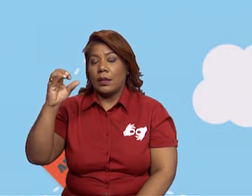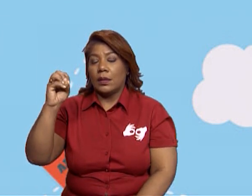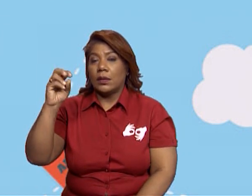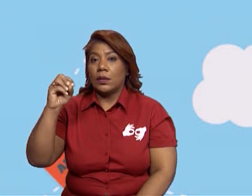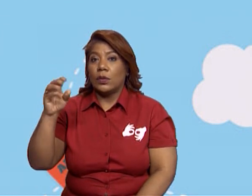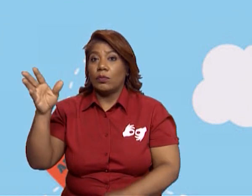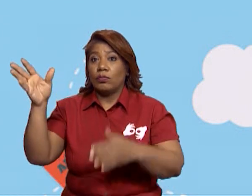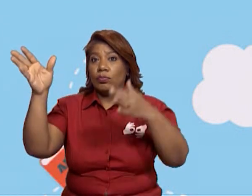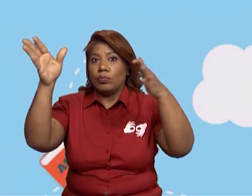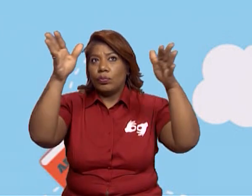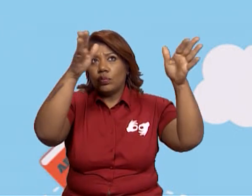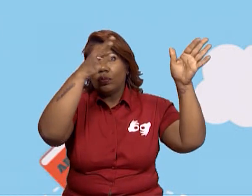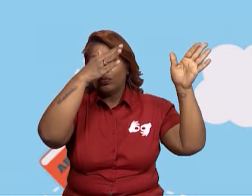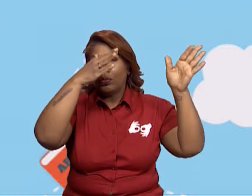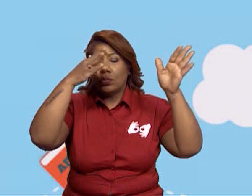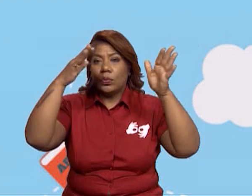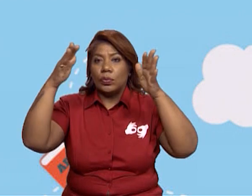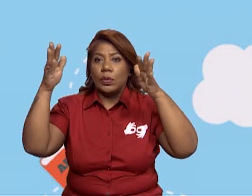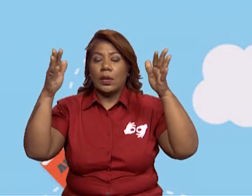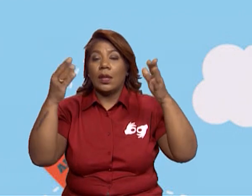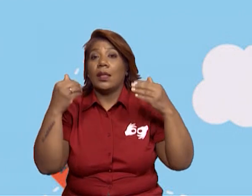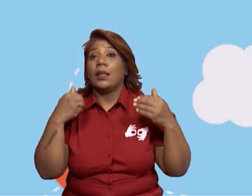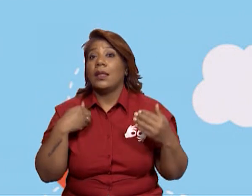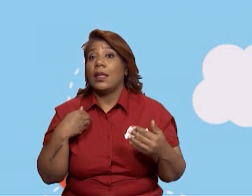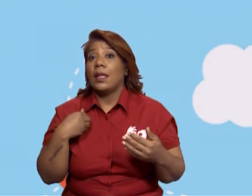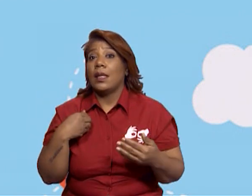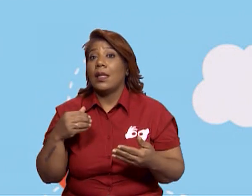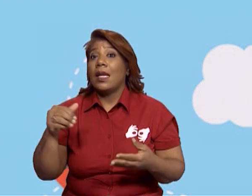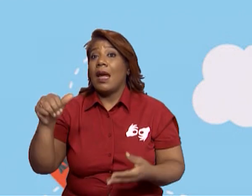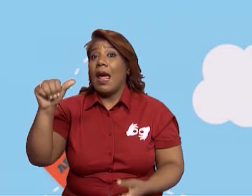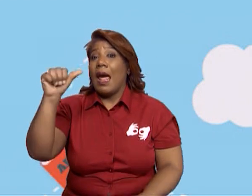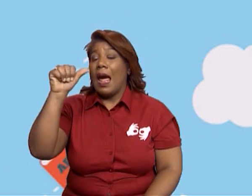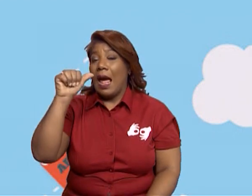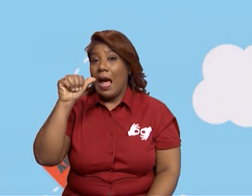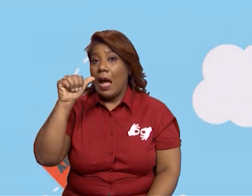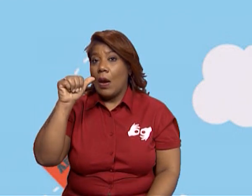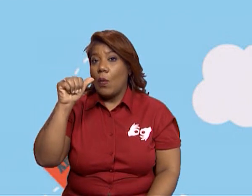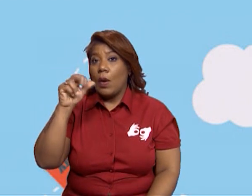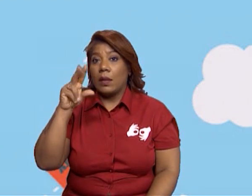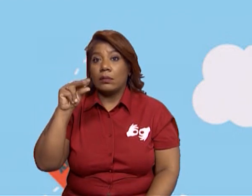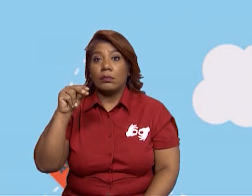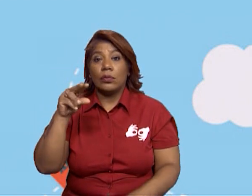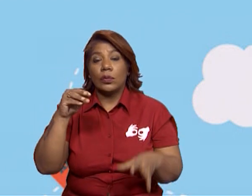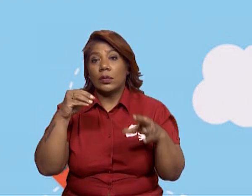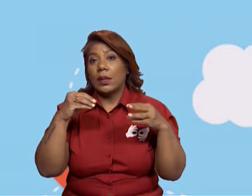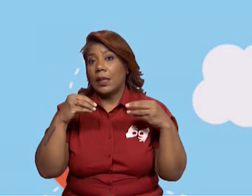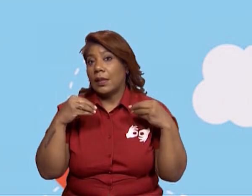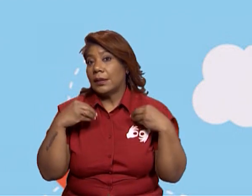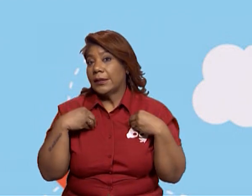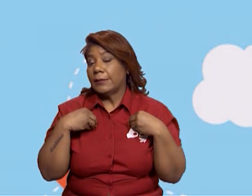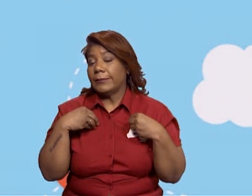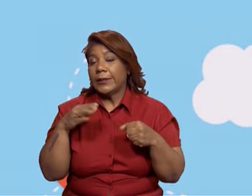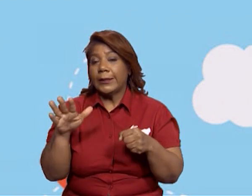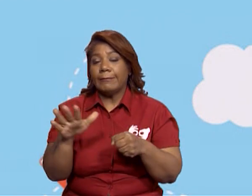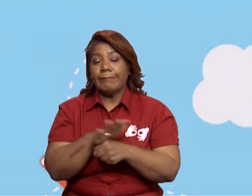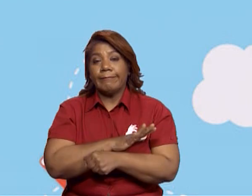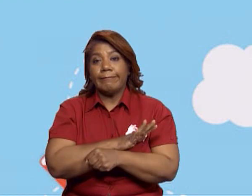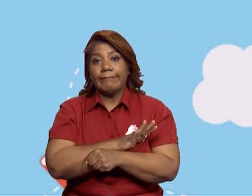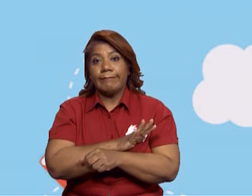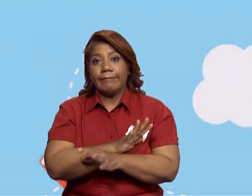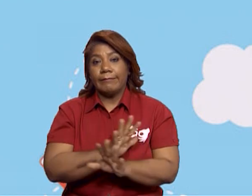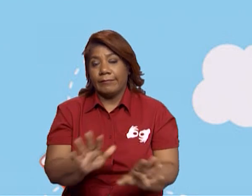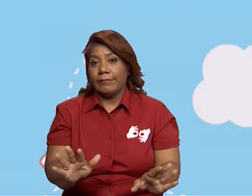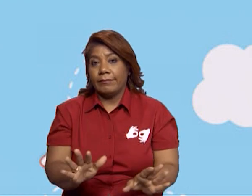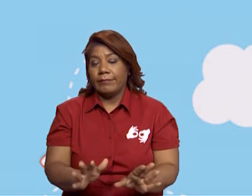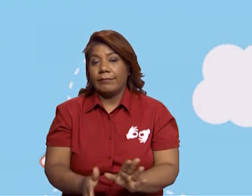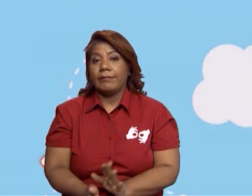Si hay mucha humedad, es que el aire ya está lleno de vapor de agua y no puede aceptar más. Así es. Y eso por